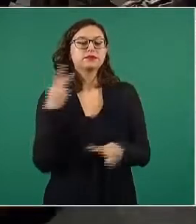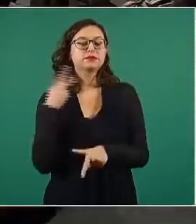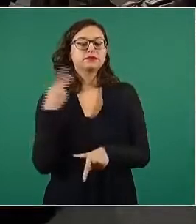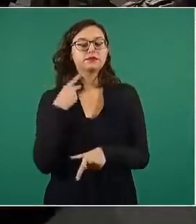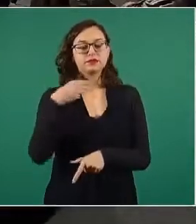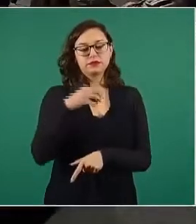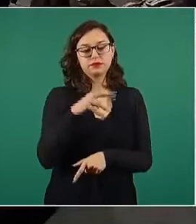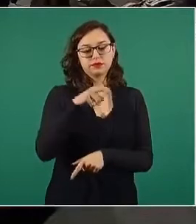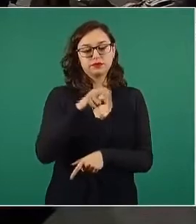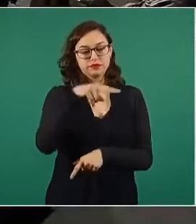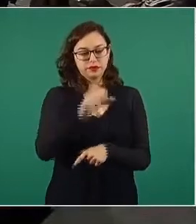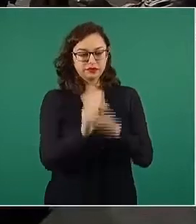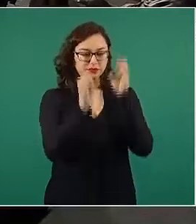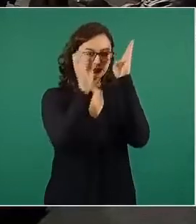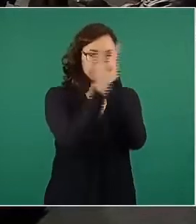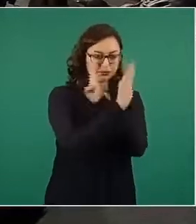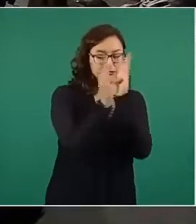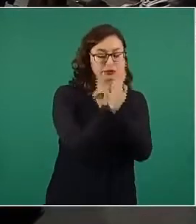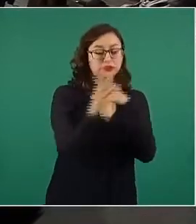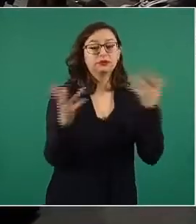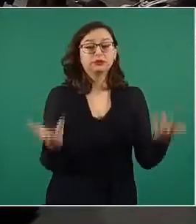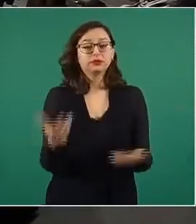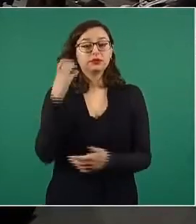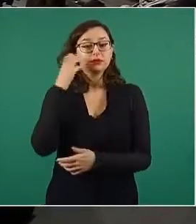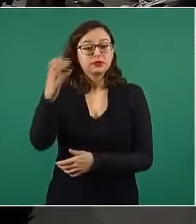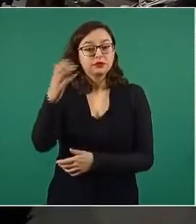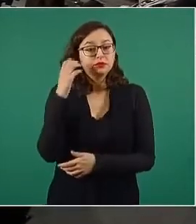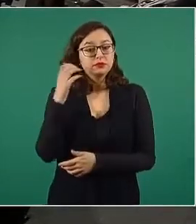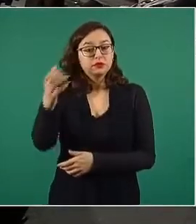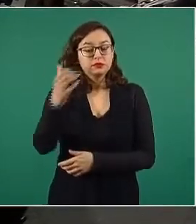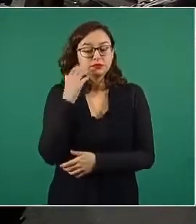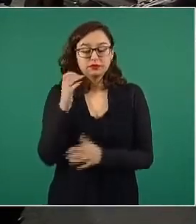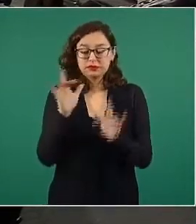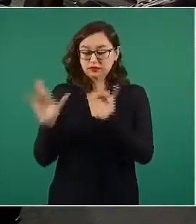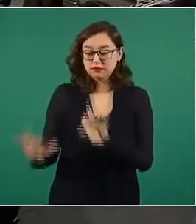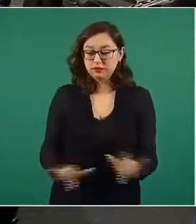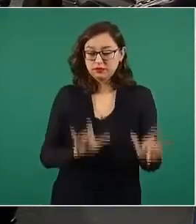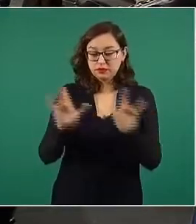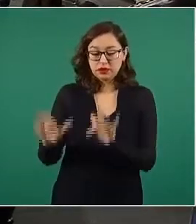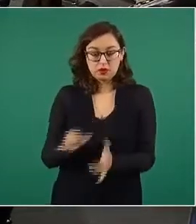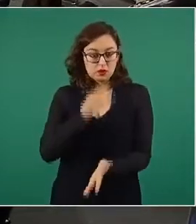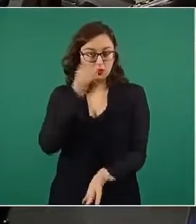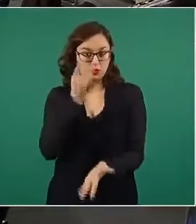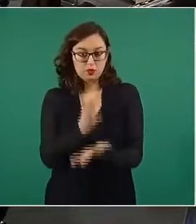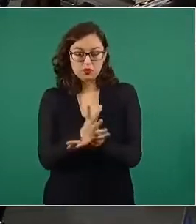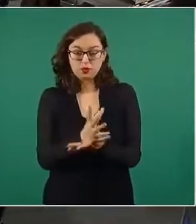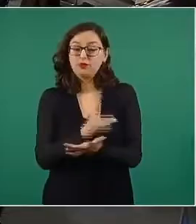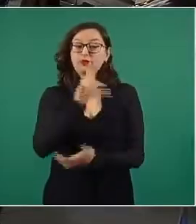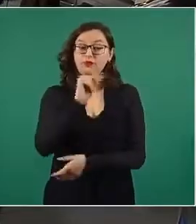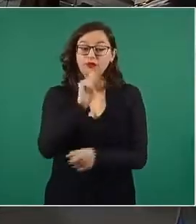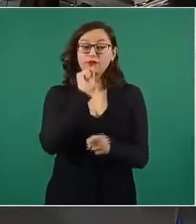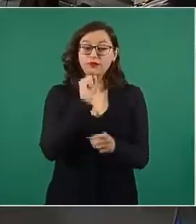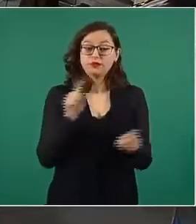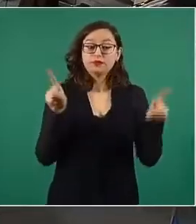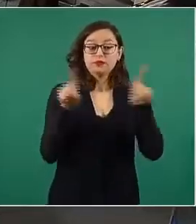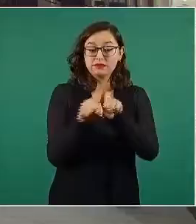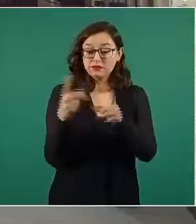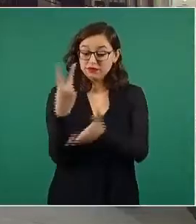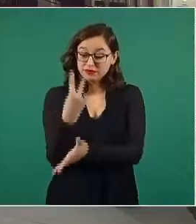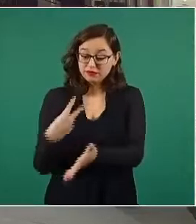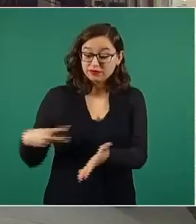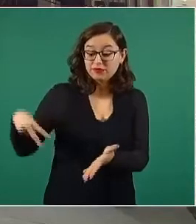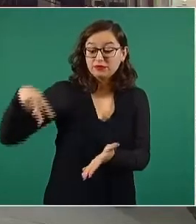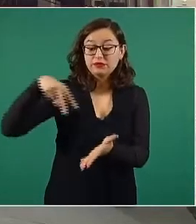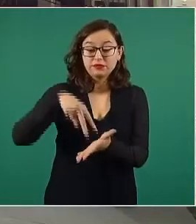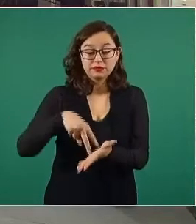reportan no solamente llamadas telefónicas, o sea, los audios pues son de toda la conversación que usted sostenía con su